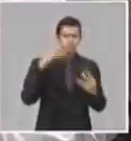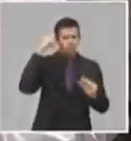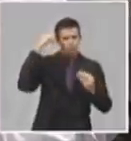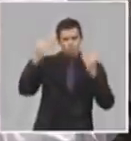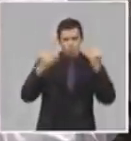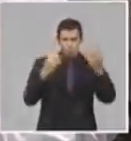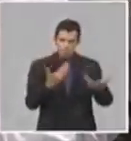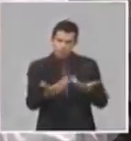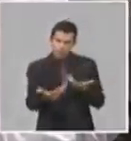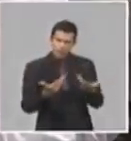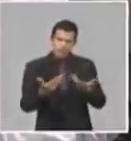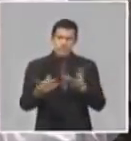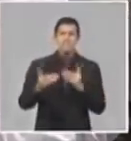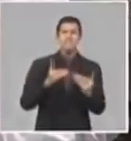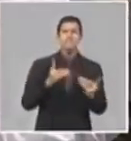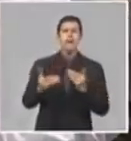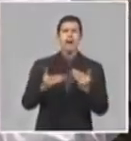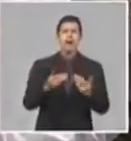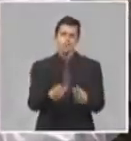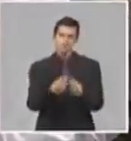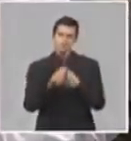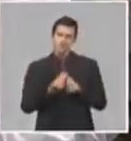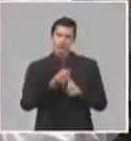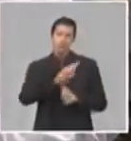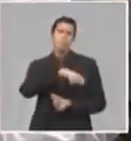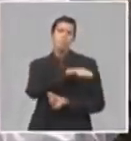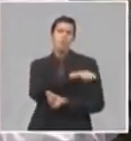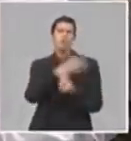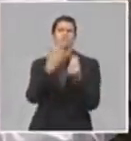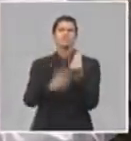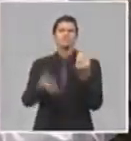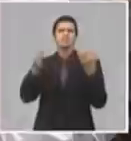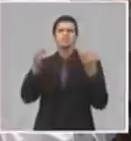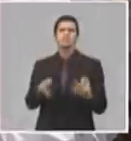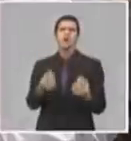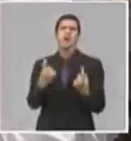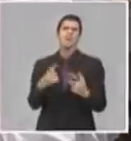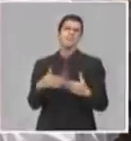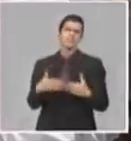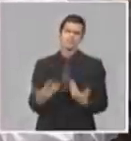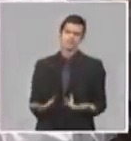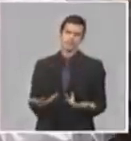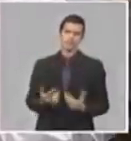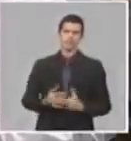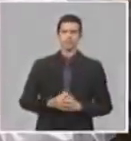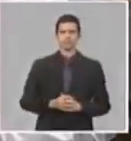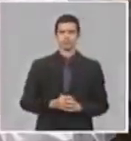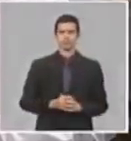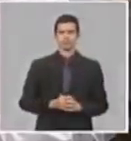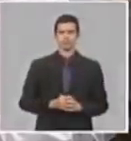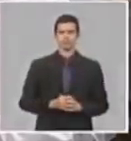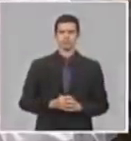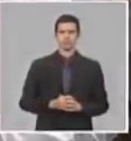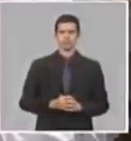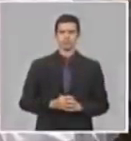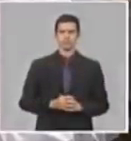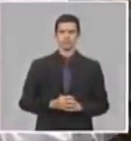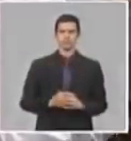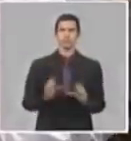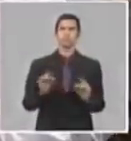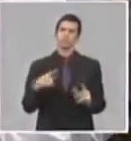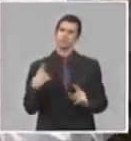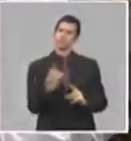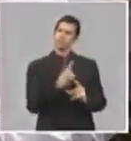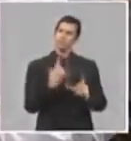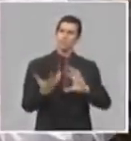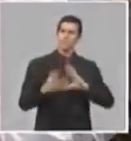pandemia, con la disciplina y con el apoyo de nuestro pueblo, la participación directa de nuestro pueblo que hemos enfrentado y estamos